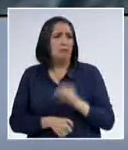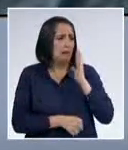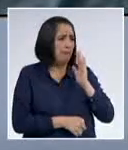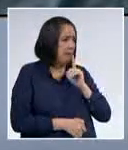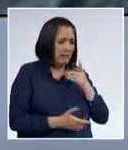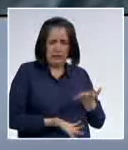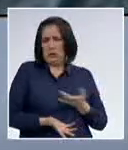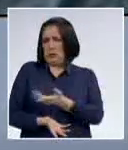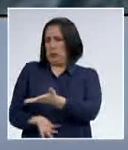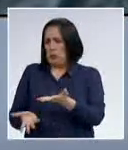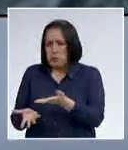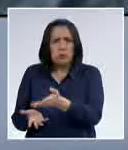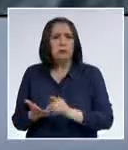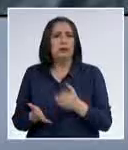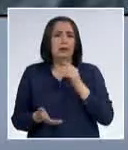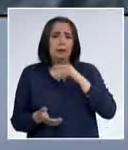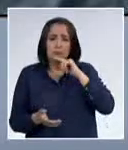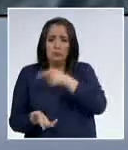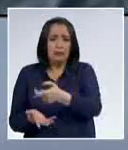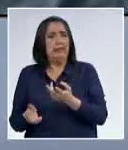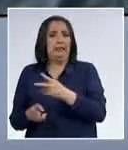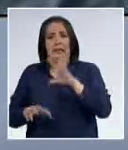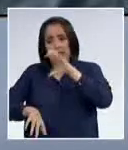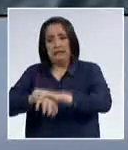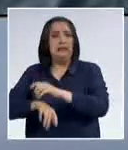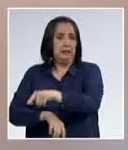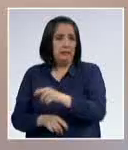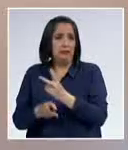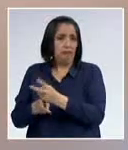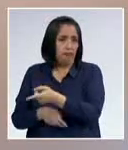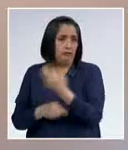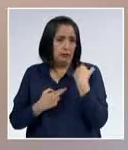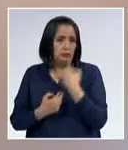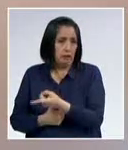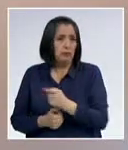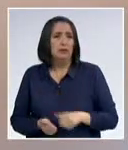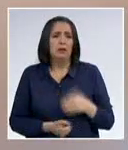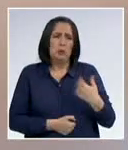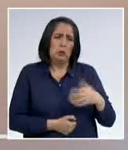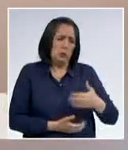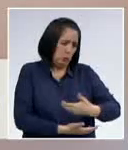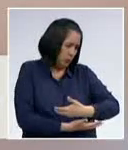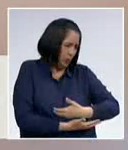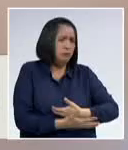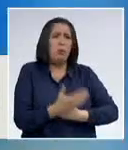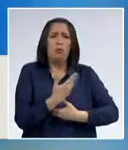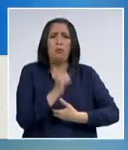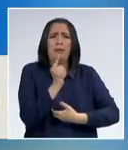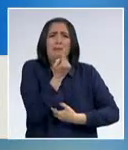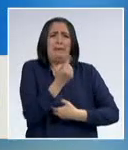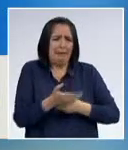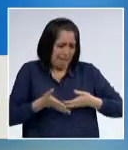Mientras tanto, la mujer encargada de cuidar a la criatura fue detenida. Era la luz de sus ojos, su primer hijo